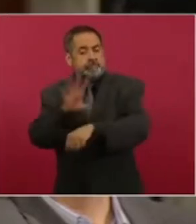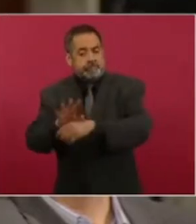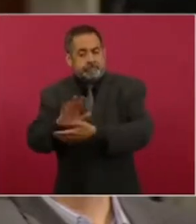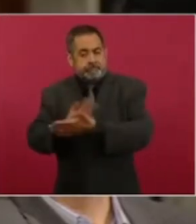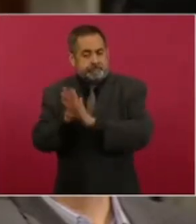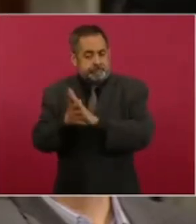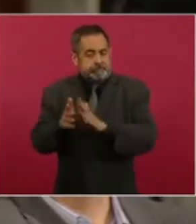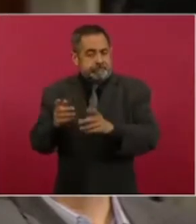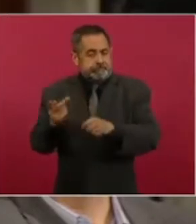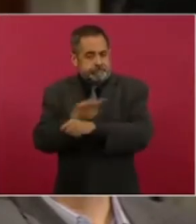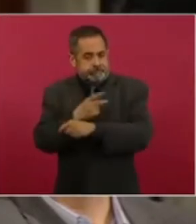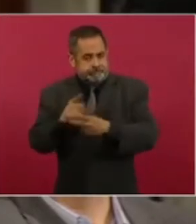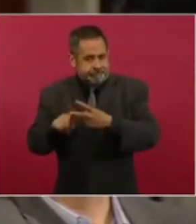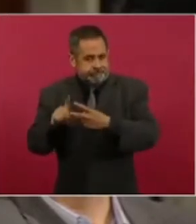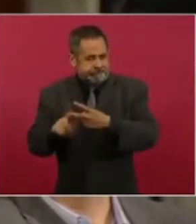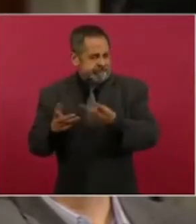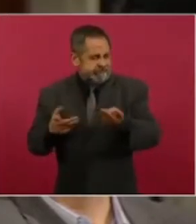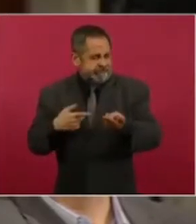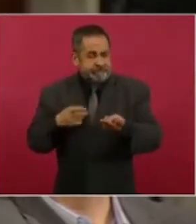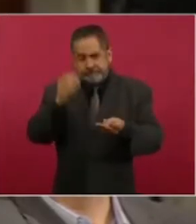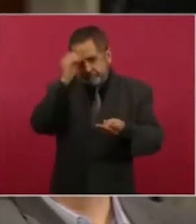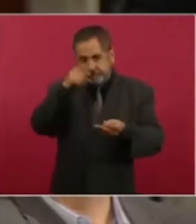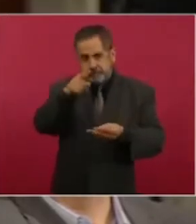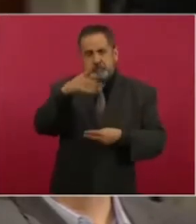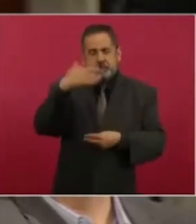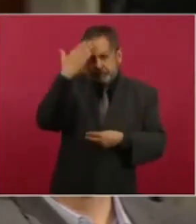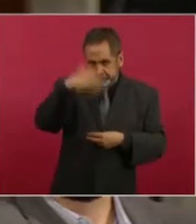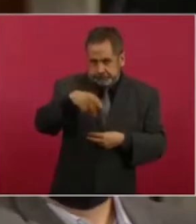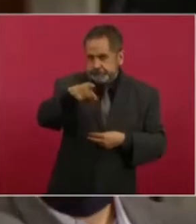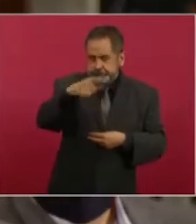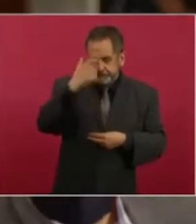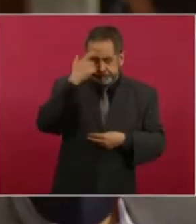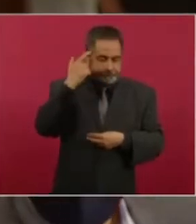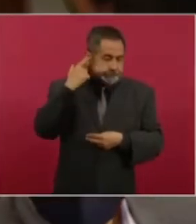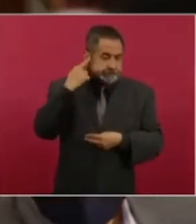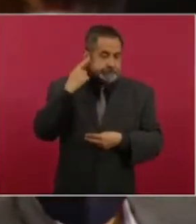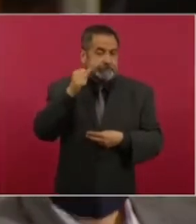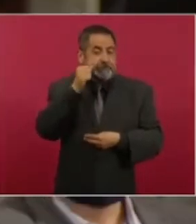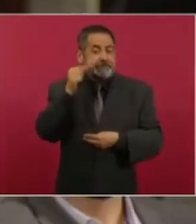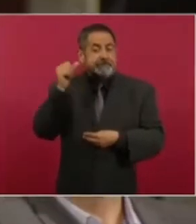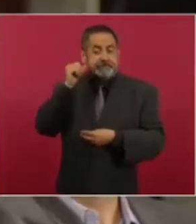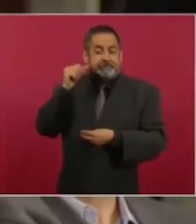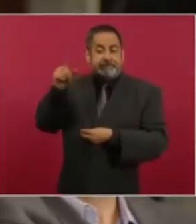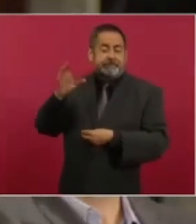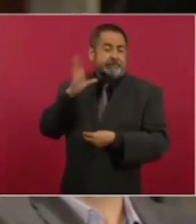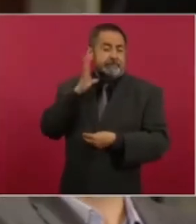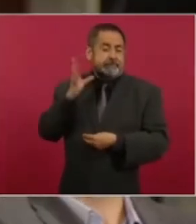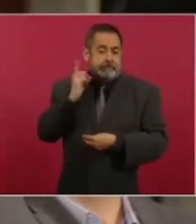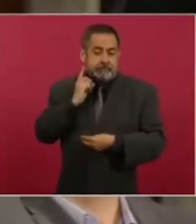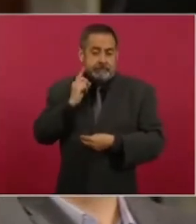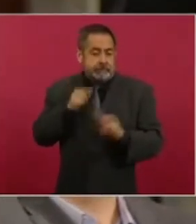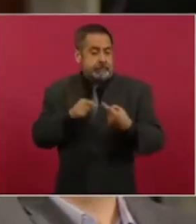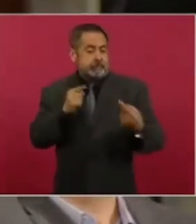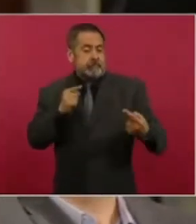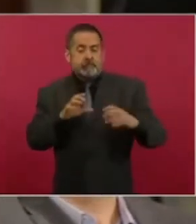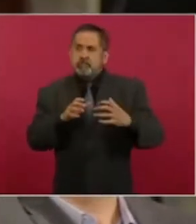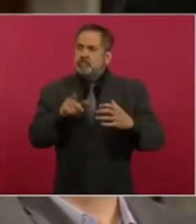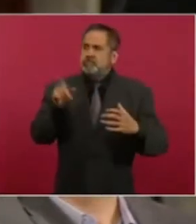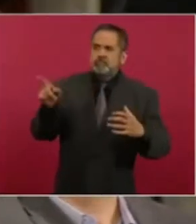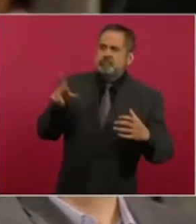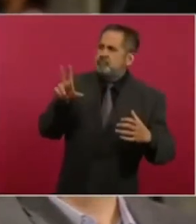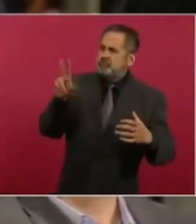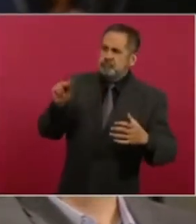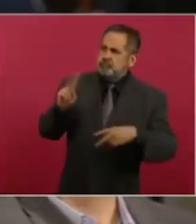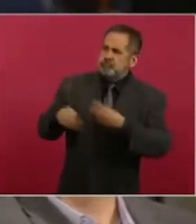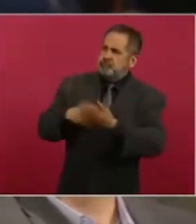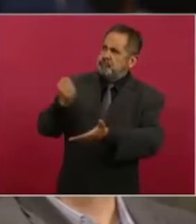temas pendientes. Y como usted está enterado, ayer en San Lázaro la oposición advierte que no va a